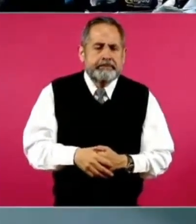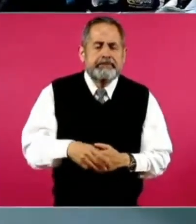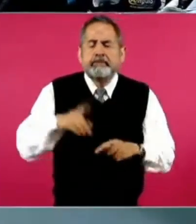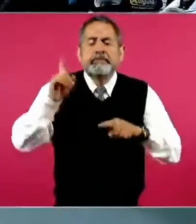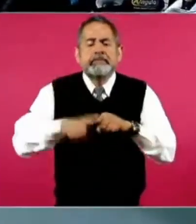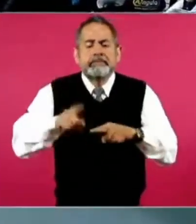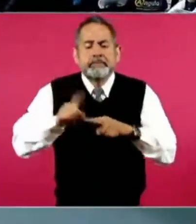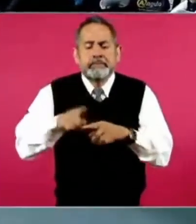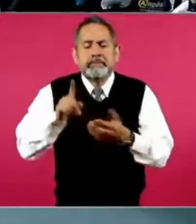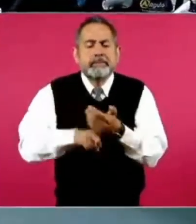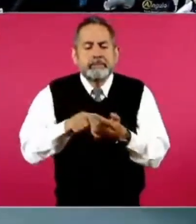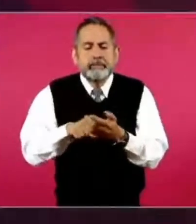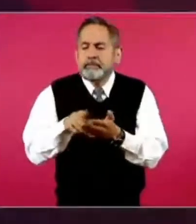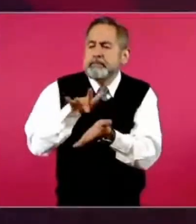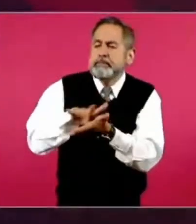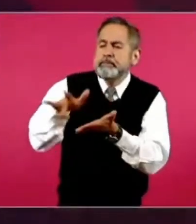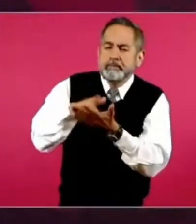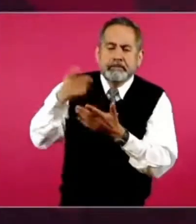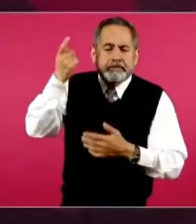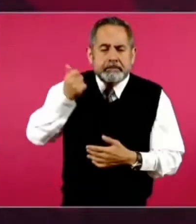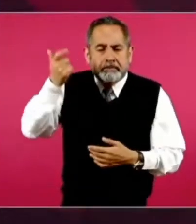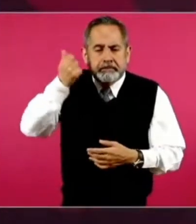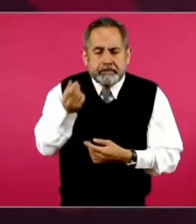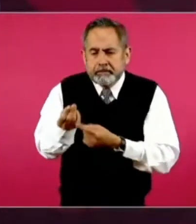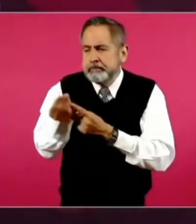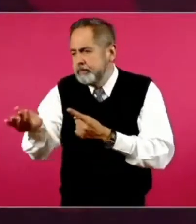quienes reciben apoyo.